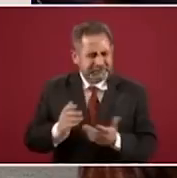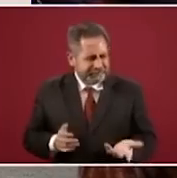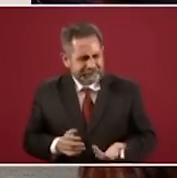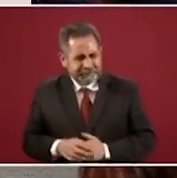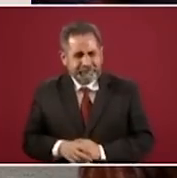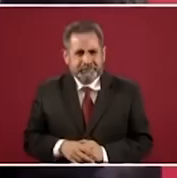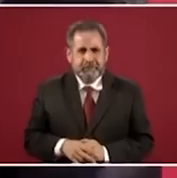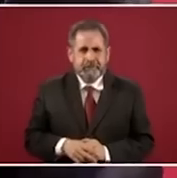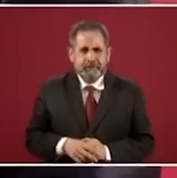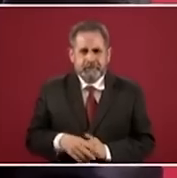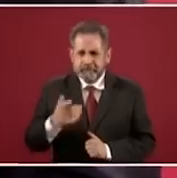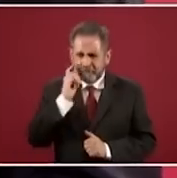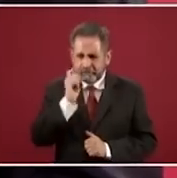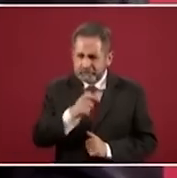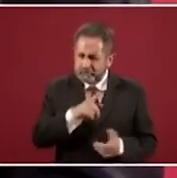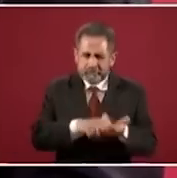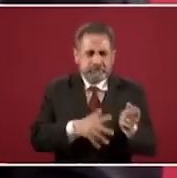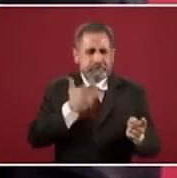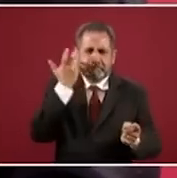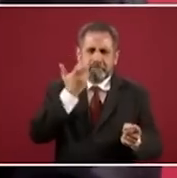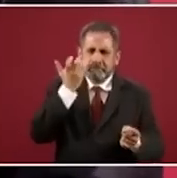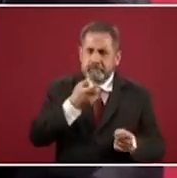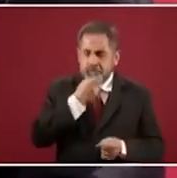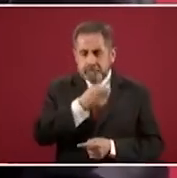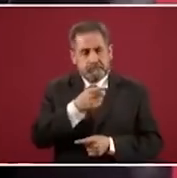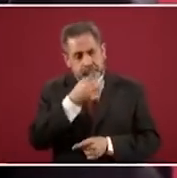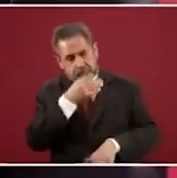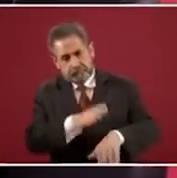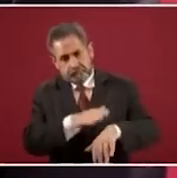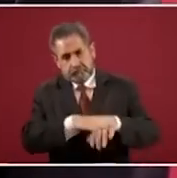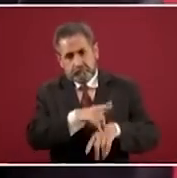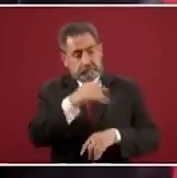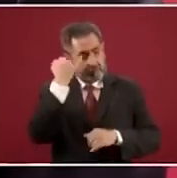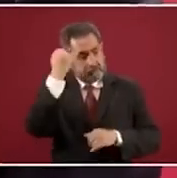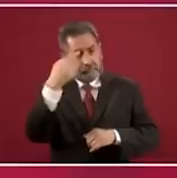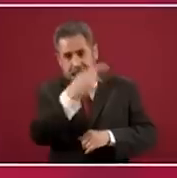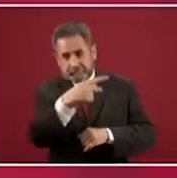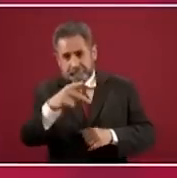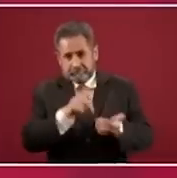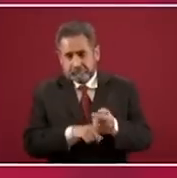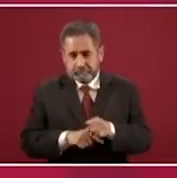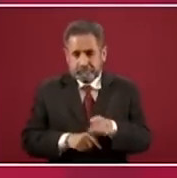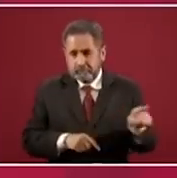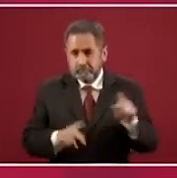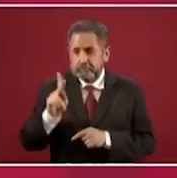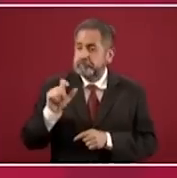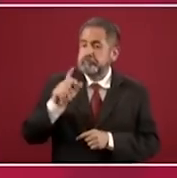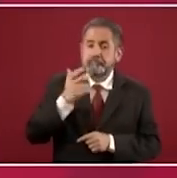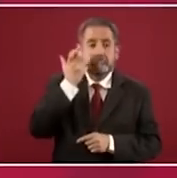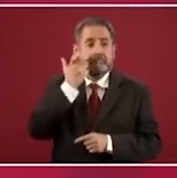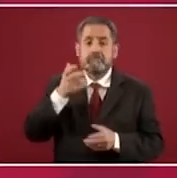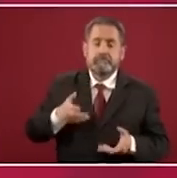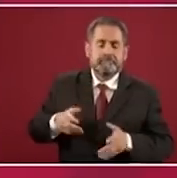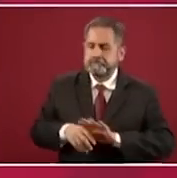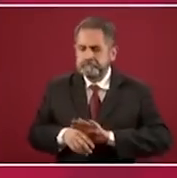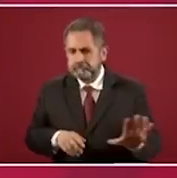Entonces, nada más es decirles a los que traen ese plan, esa intención,